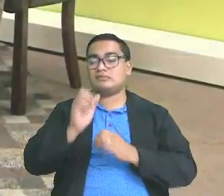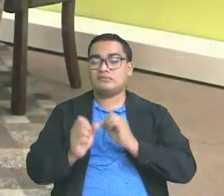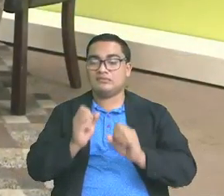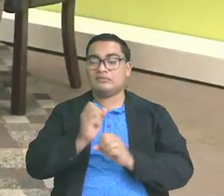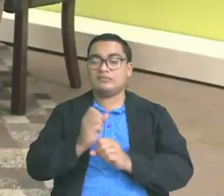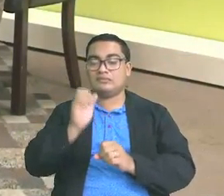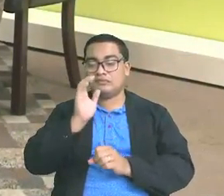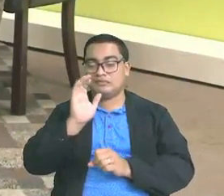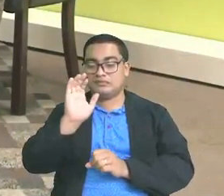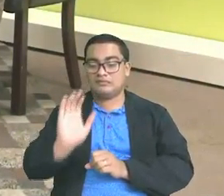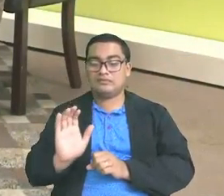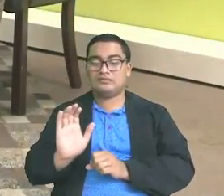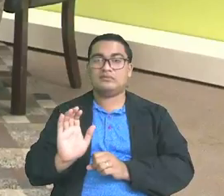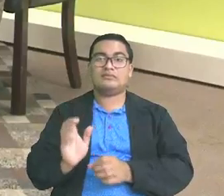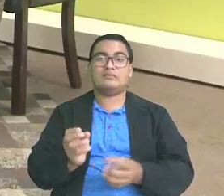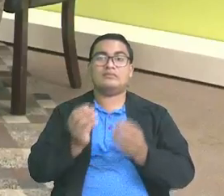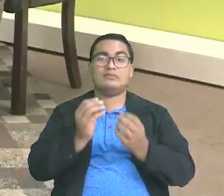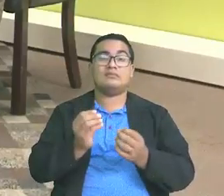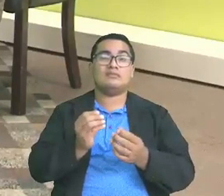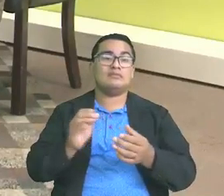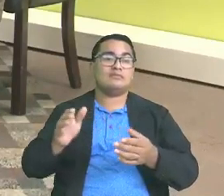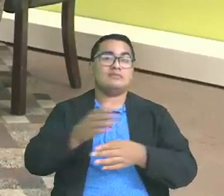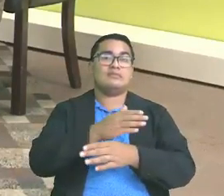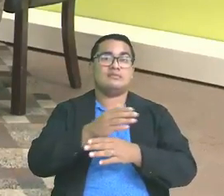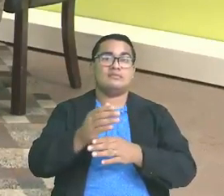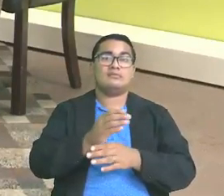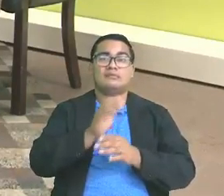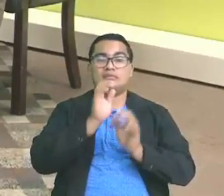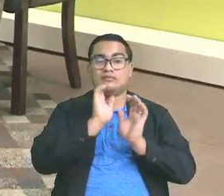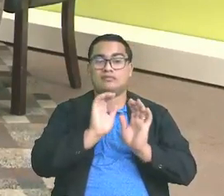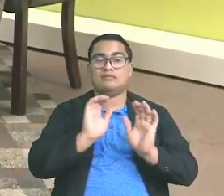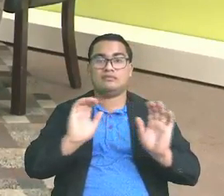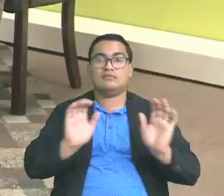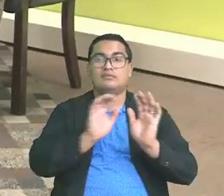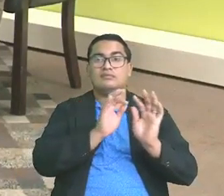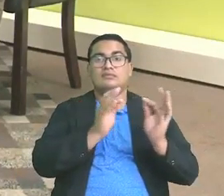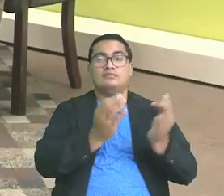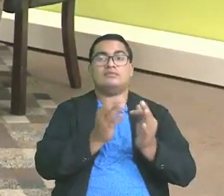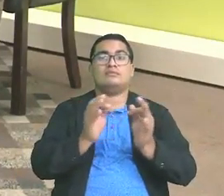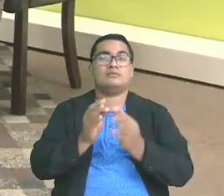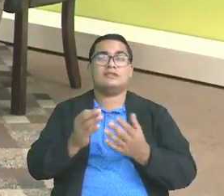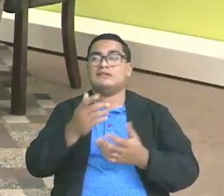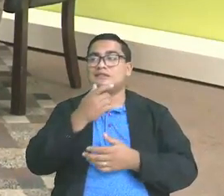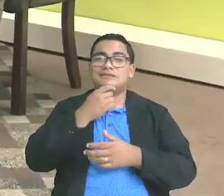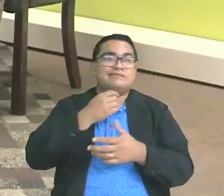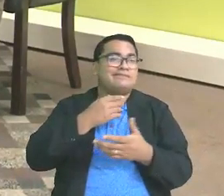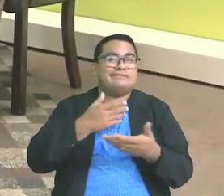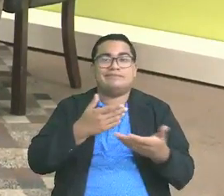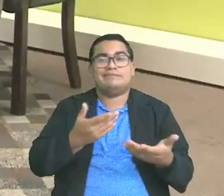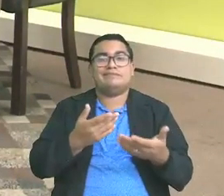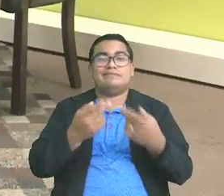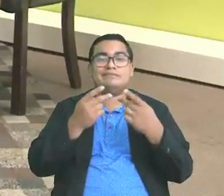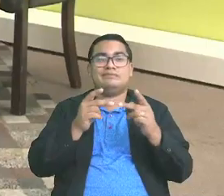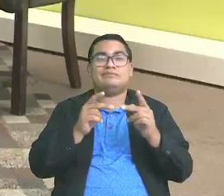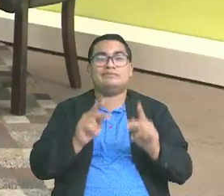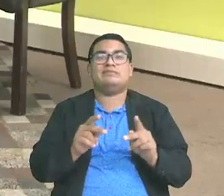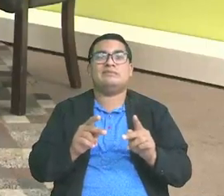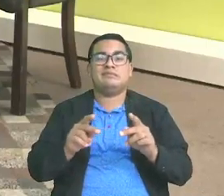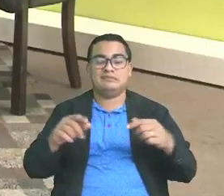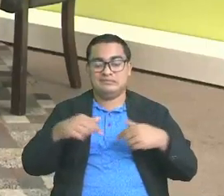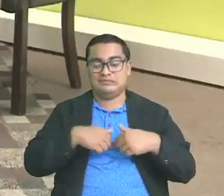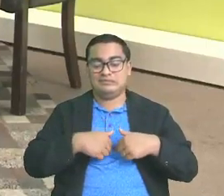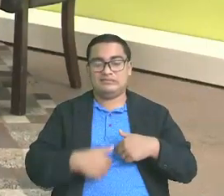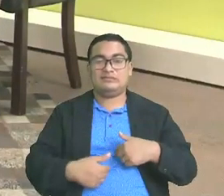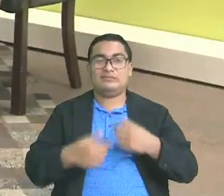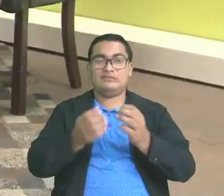llevar a quirófano. Hay muchos pacientes o familiares, ¿no?, como se ponen inquietos. Pero nosotros, claro, como sí, cirujanos, lo que